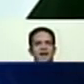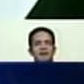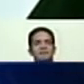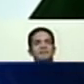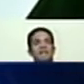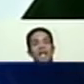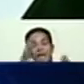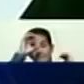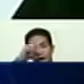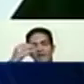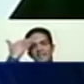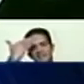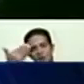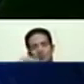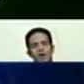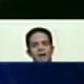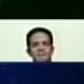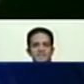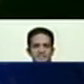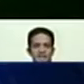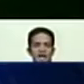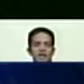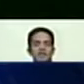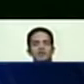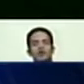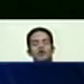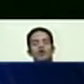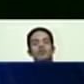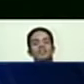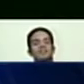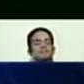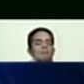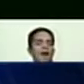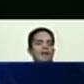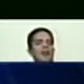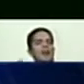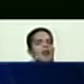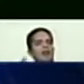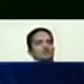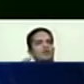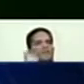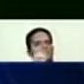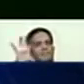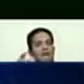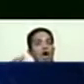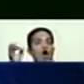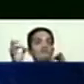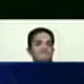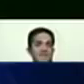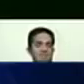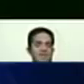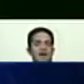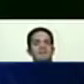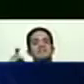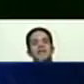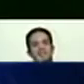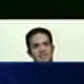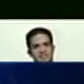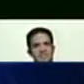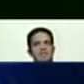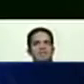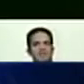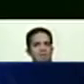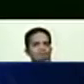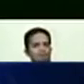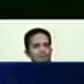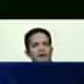muy atentamente al Ministerio del Poder Popular para las Relaciones Exteriores de la República Bolivariana de Venezuela y confirma la necesidad de brindar las condiciones para